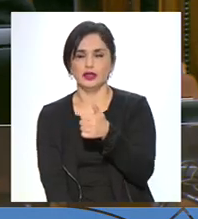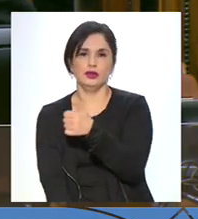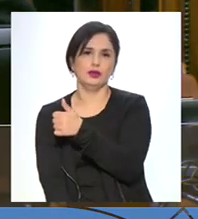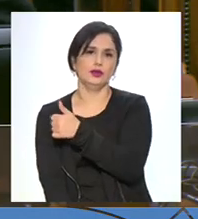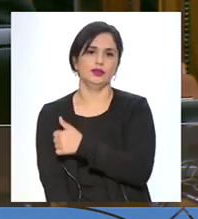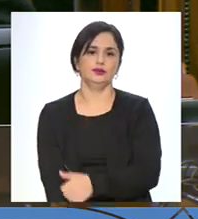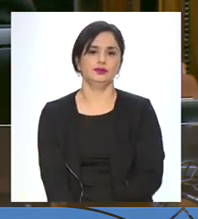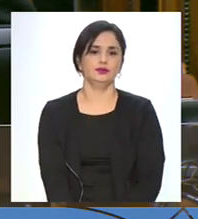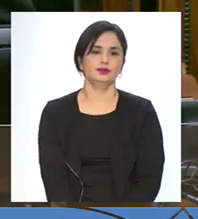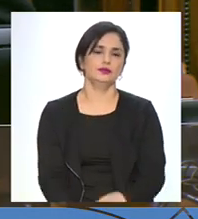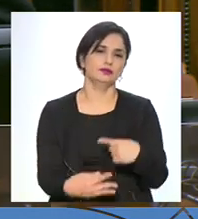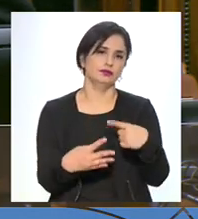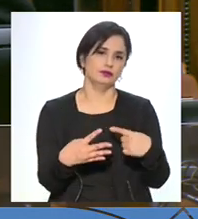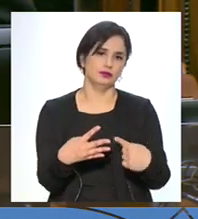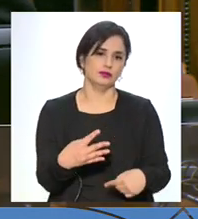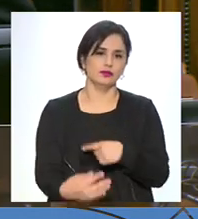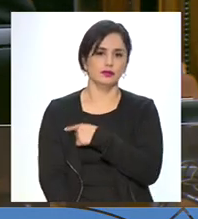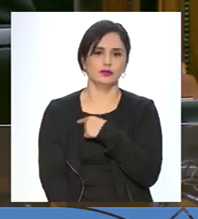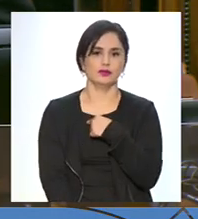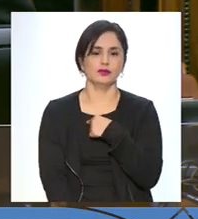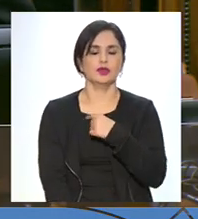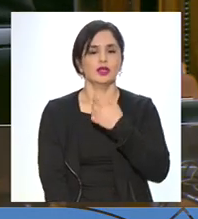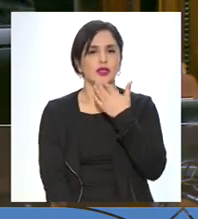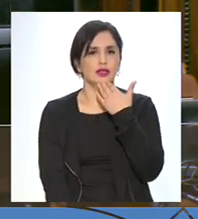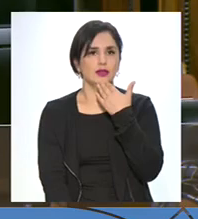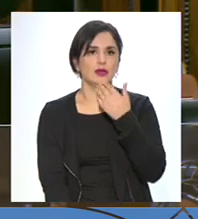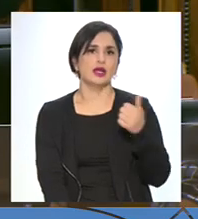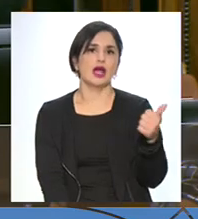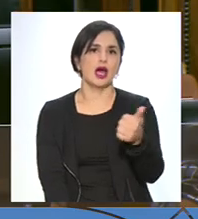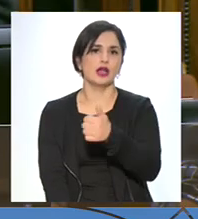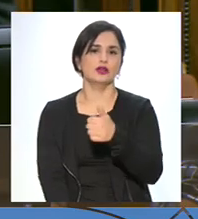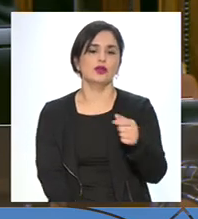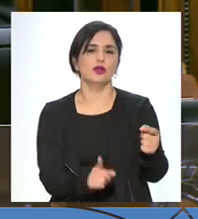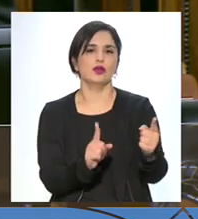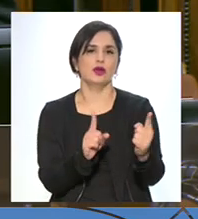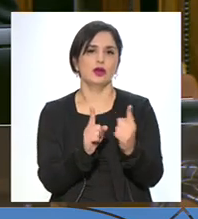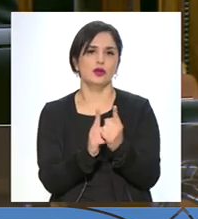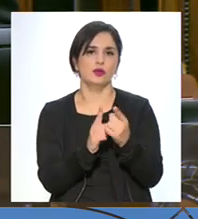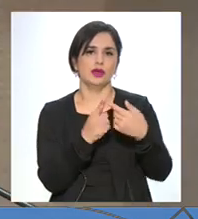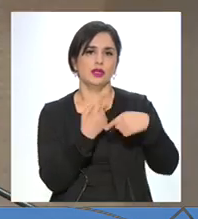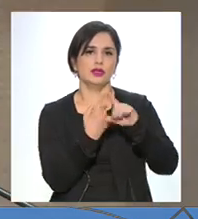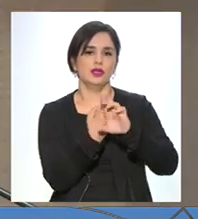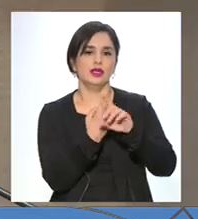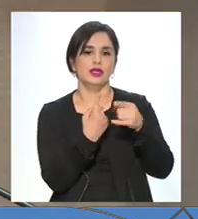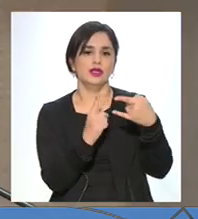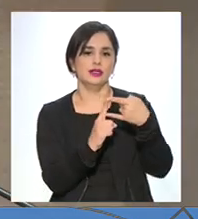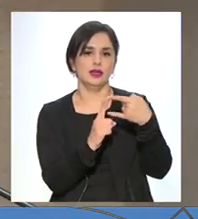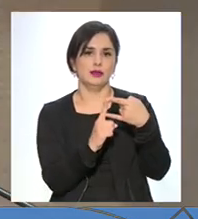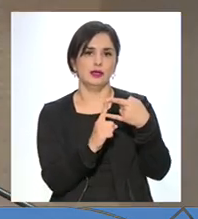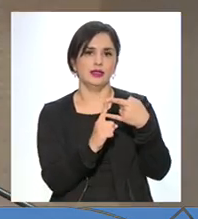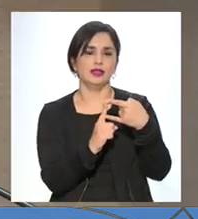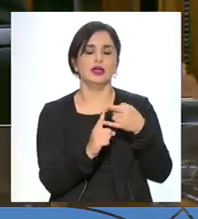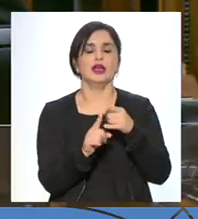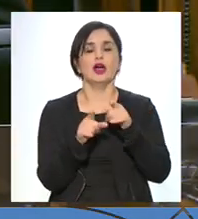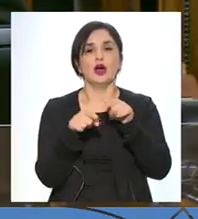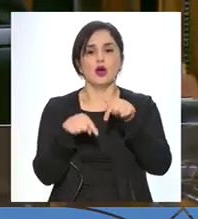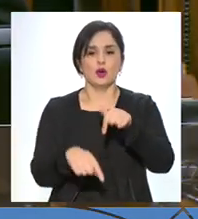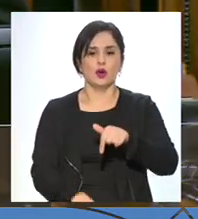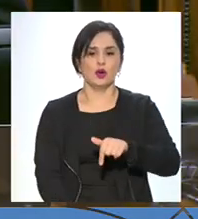Costa, Alberto Naudón, Pablo García, y por cierto a todos quienes nos acompañan telemáticamente. Hoy día estamos